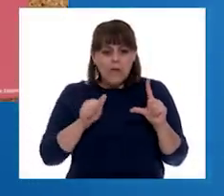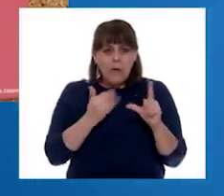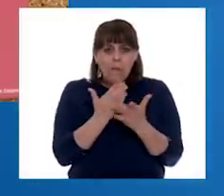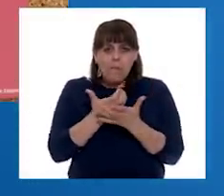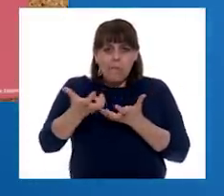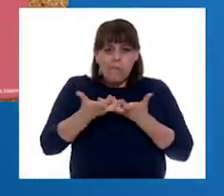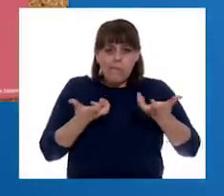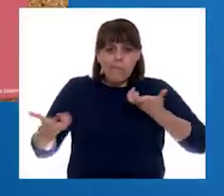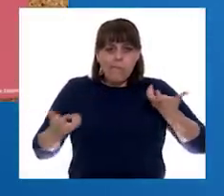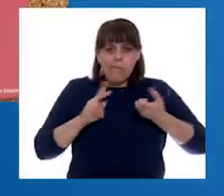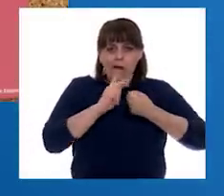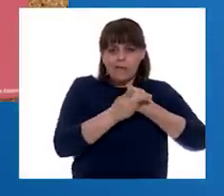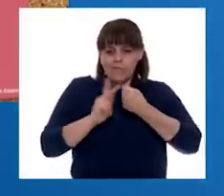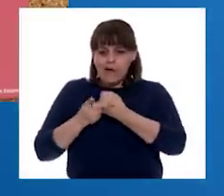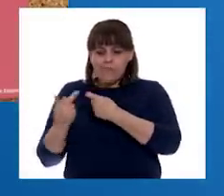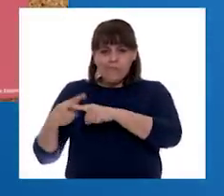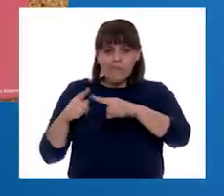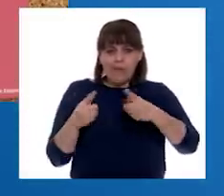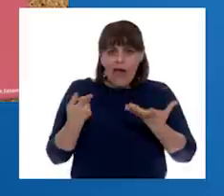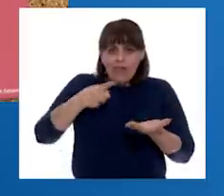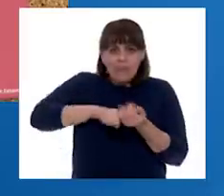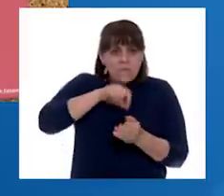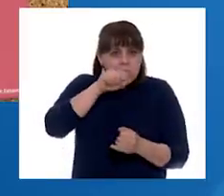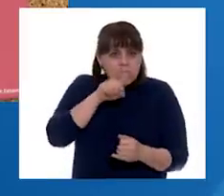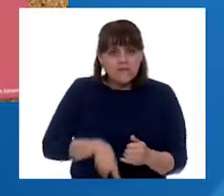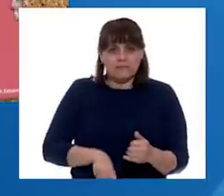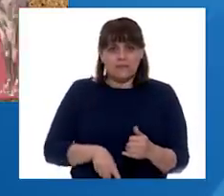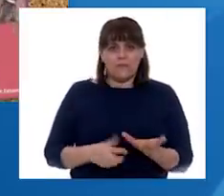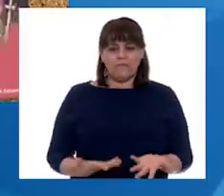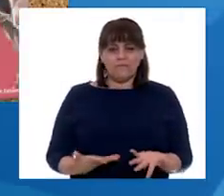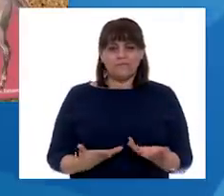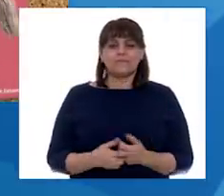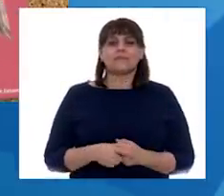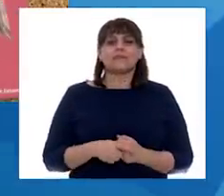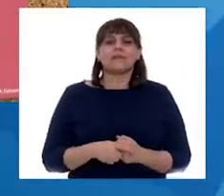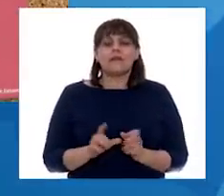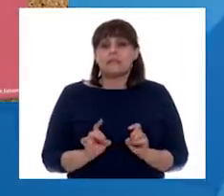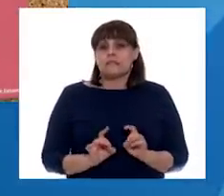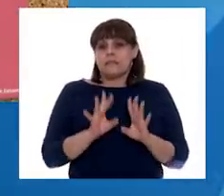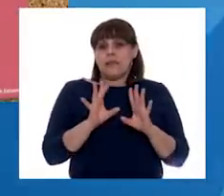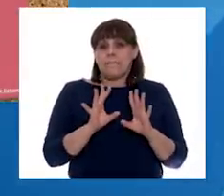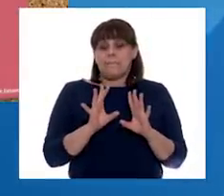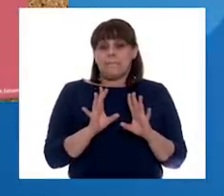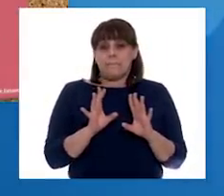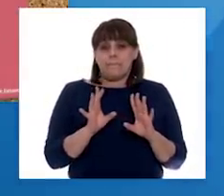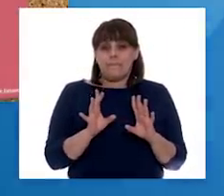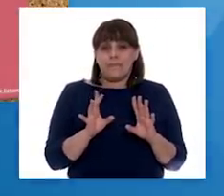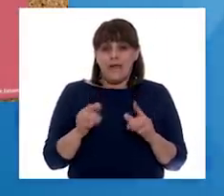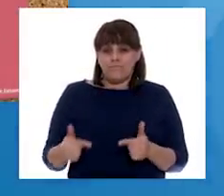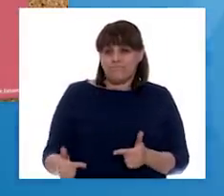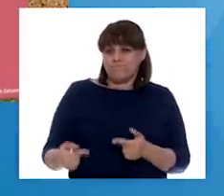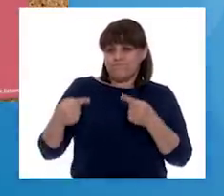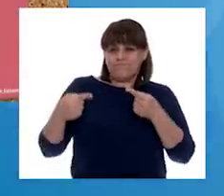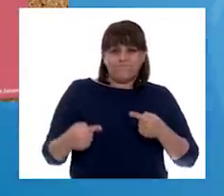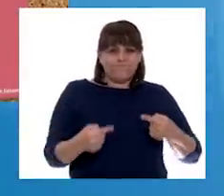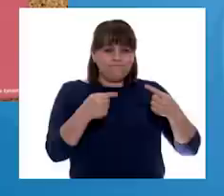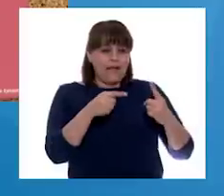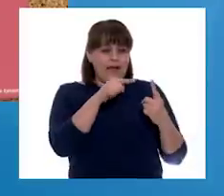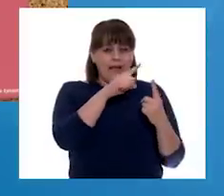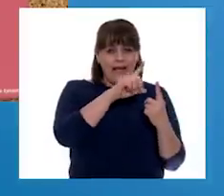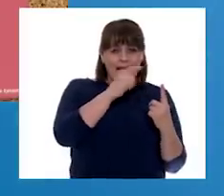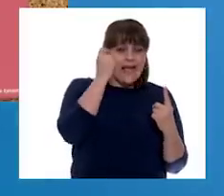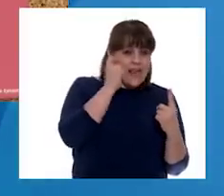elecciones. Resultan Manuel Gómez Pedraza y Vicente Guerrero. Pero un Santana en armas impone a Guerrero y a Anastasio